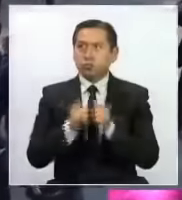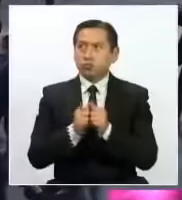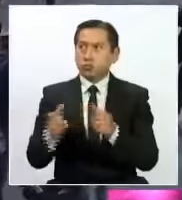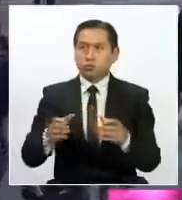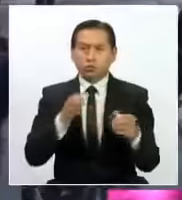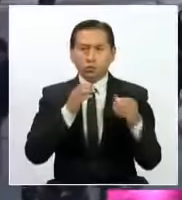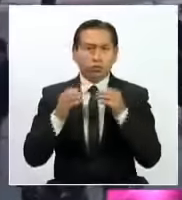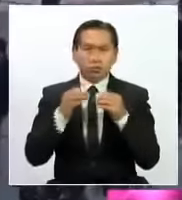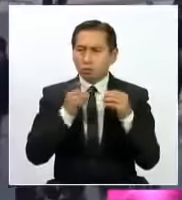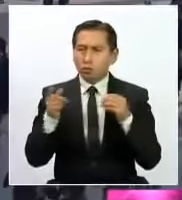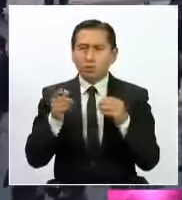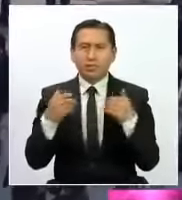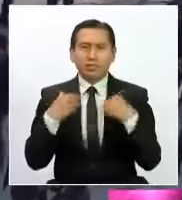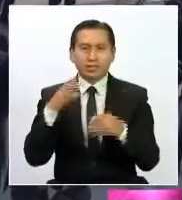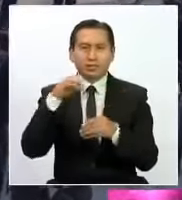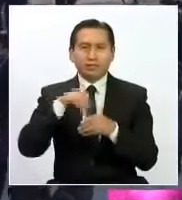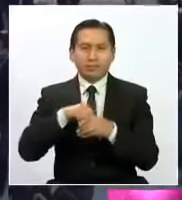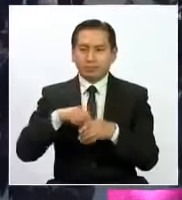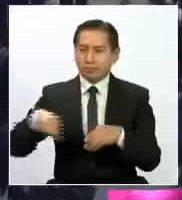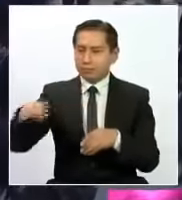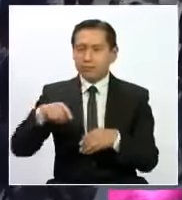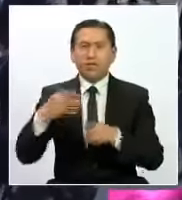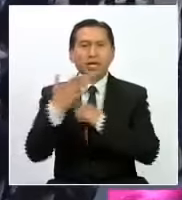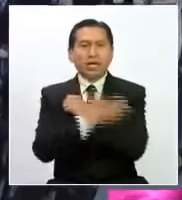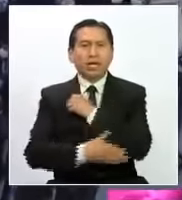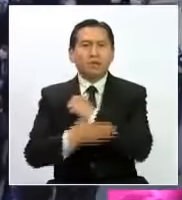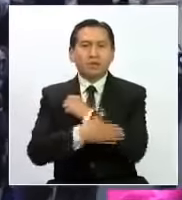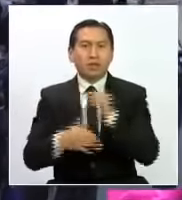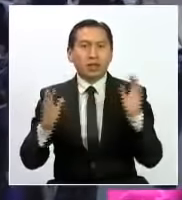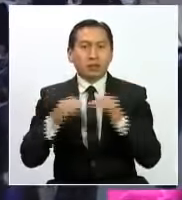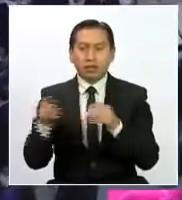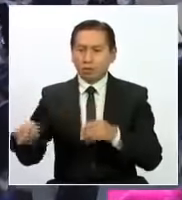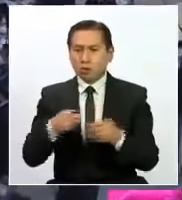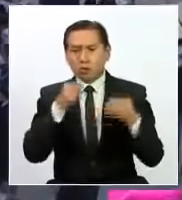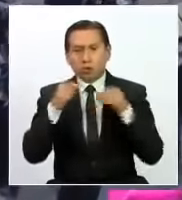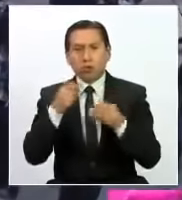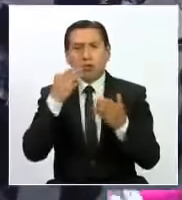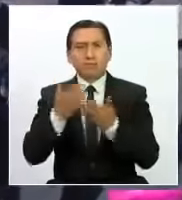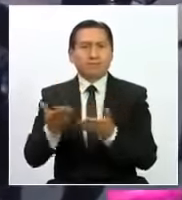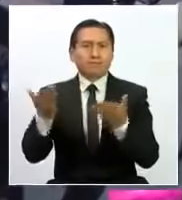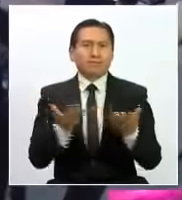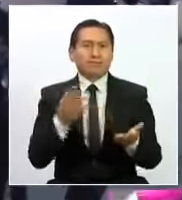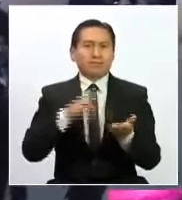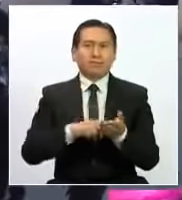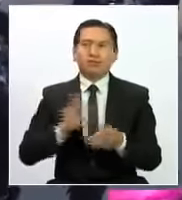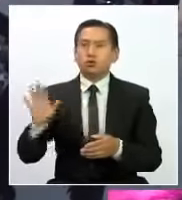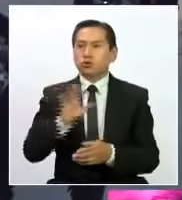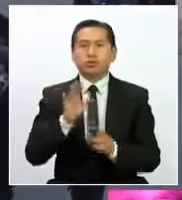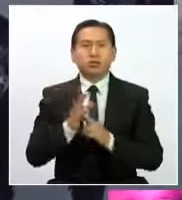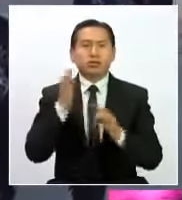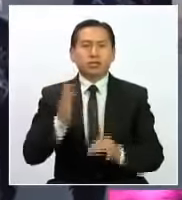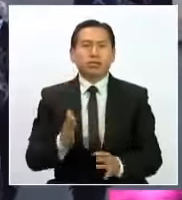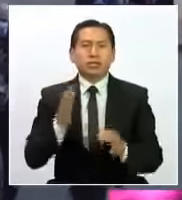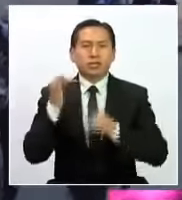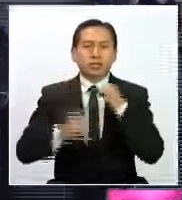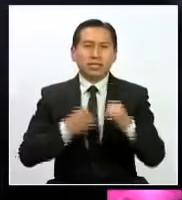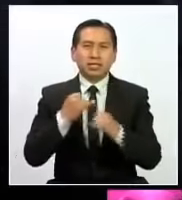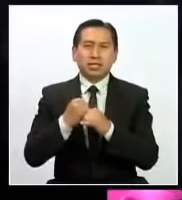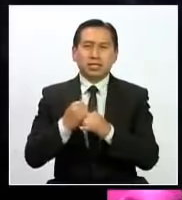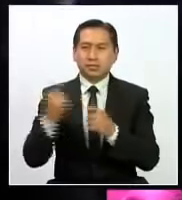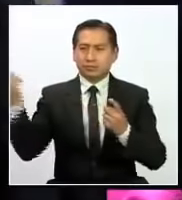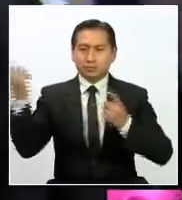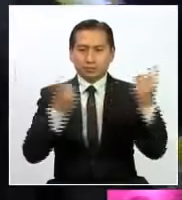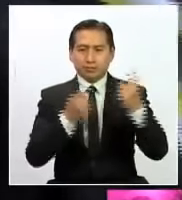autóctono de sicuris pertenecientes a la provincia Camacho, participan del recibimiento de los delegados invitados al acto de transmisión de